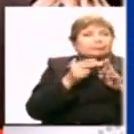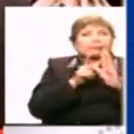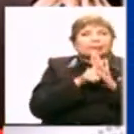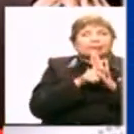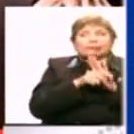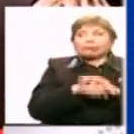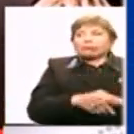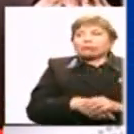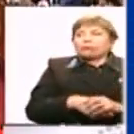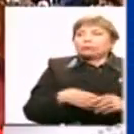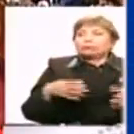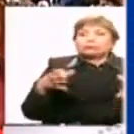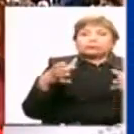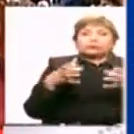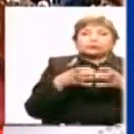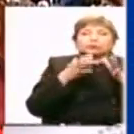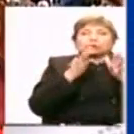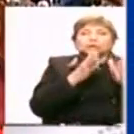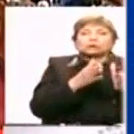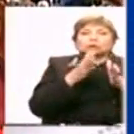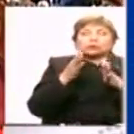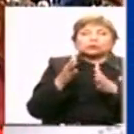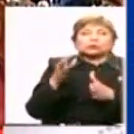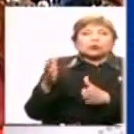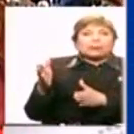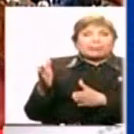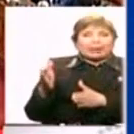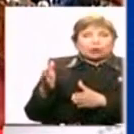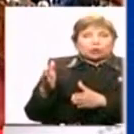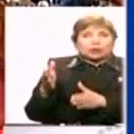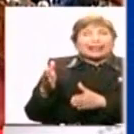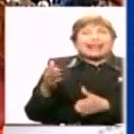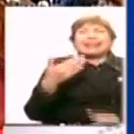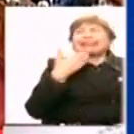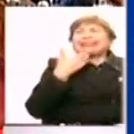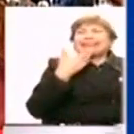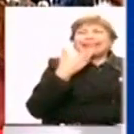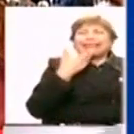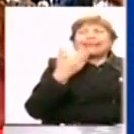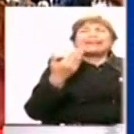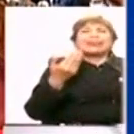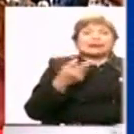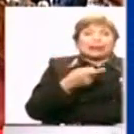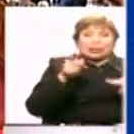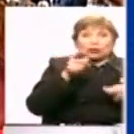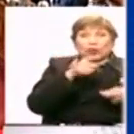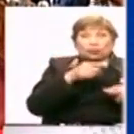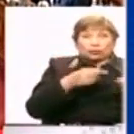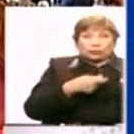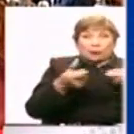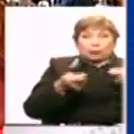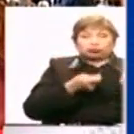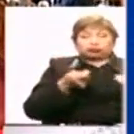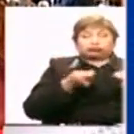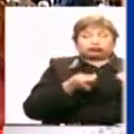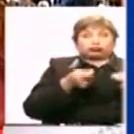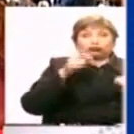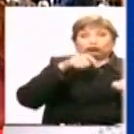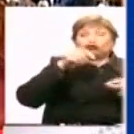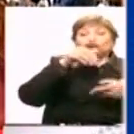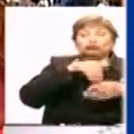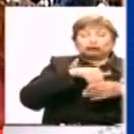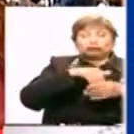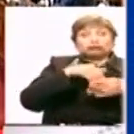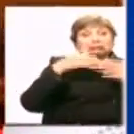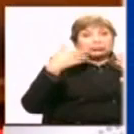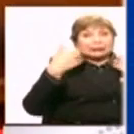levántense, aplausos protocolares, siéntanse, ríanse, levántenle a favor, levántenle en contra de la mano. O sea, ese tipo de situaciones... O sea, pero tú puedes afirmar, Betsy,